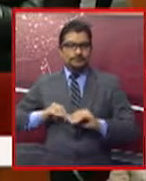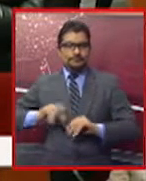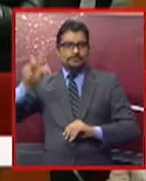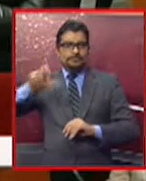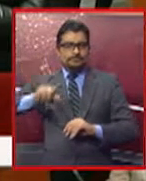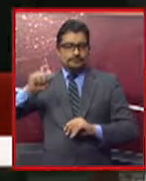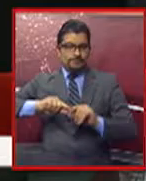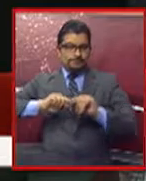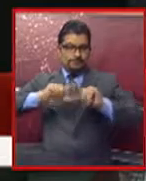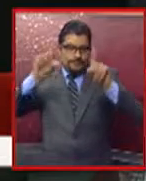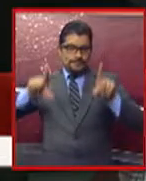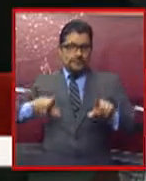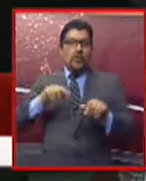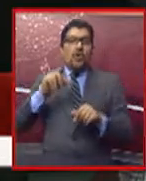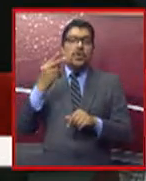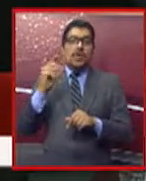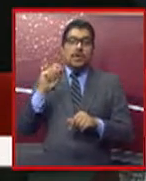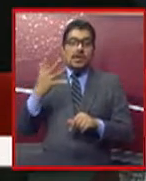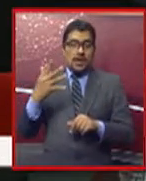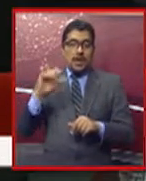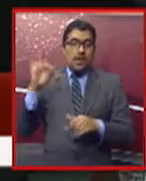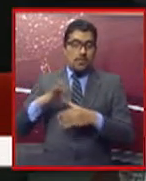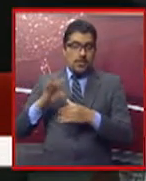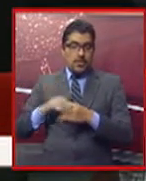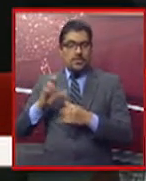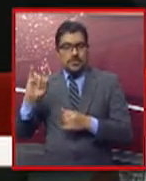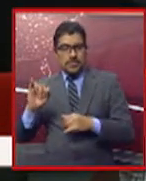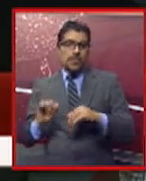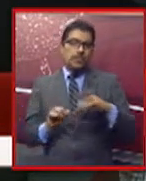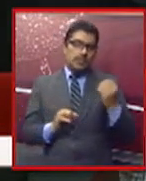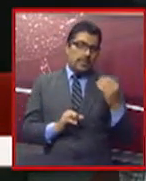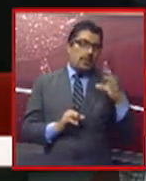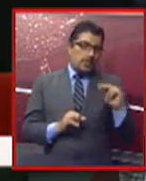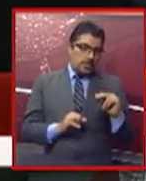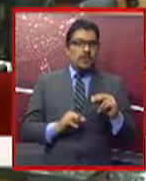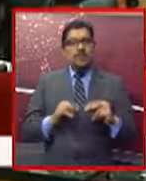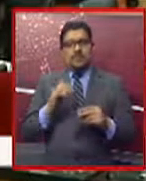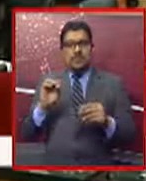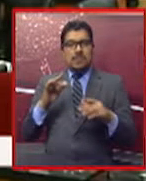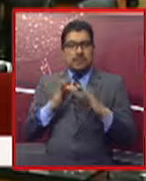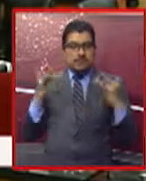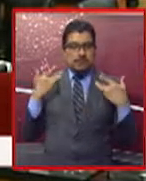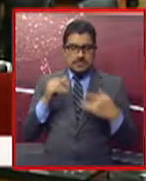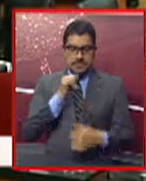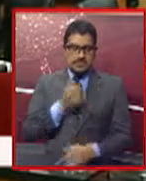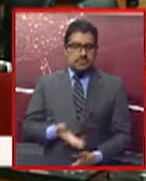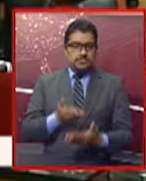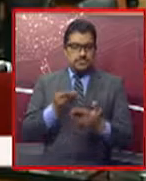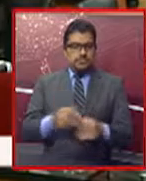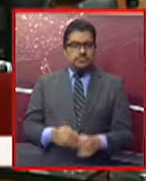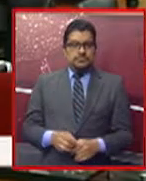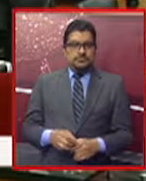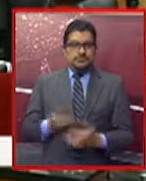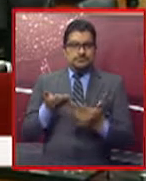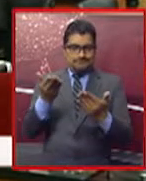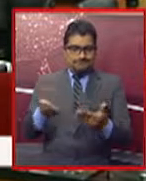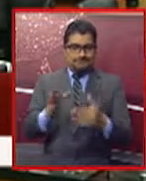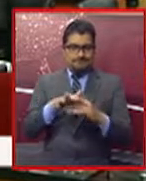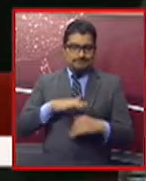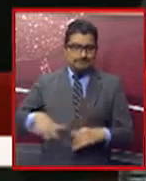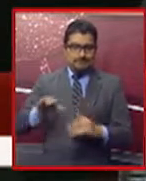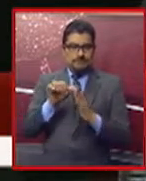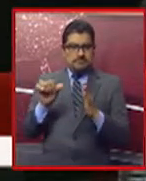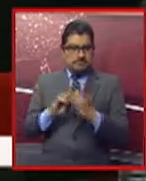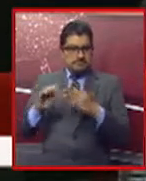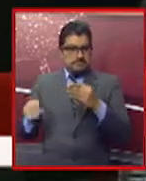fue 85 votos a favor, 9 en contra y ninguna abstención. En consecuencia, queda aprobado en lo general y los artículos